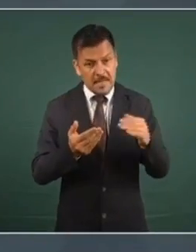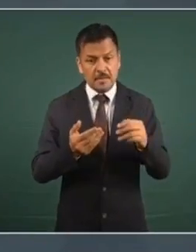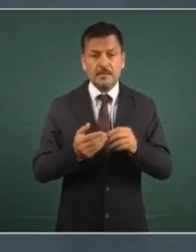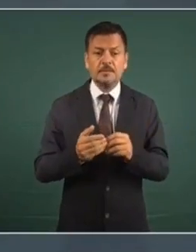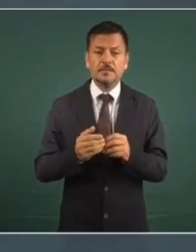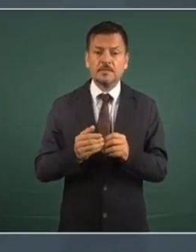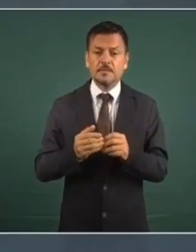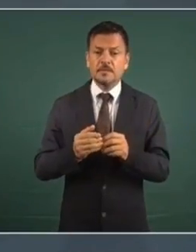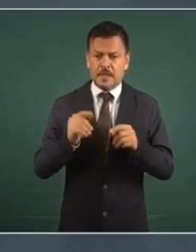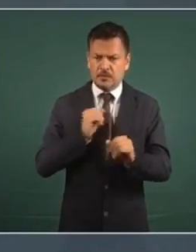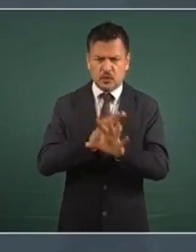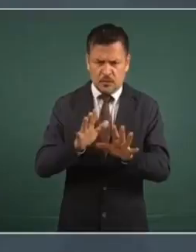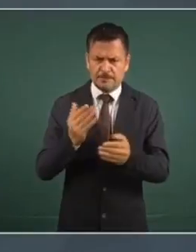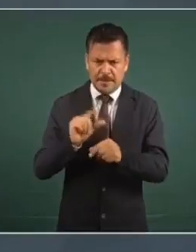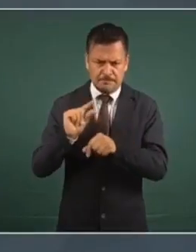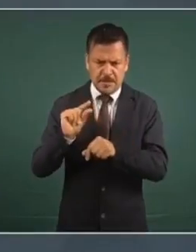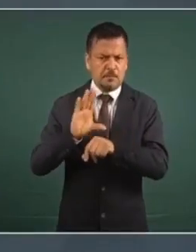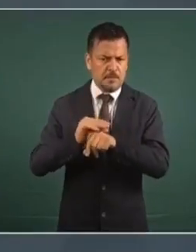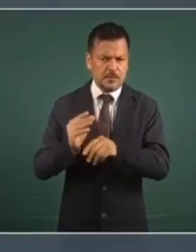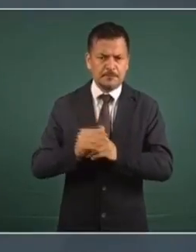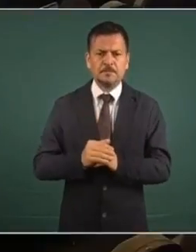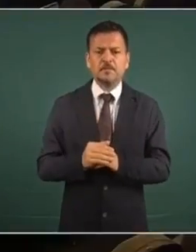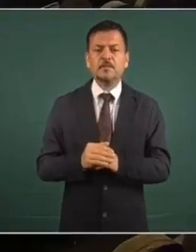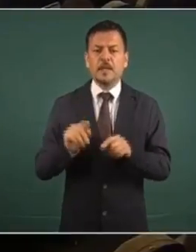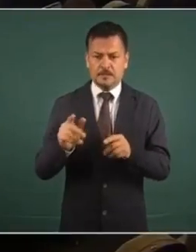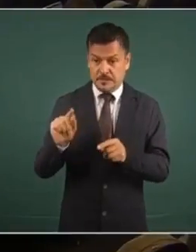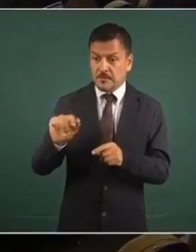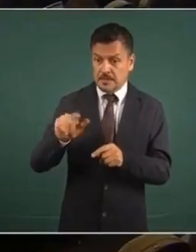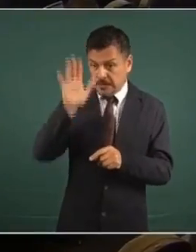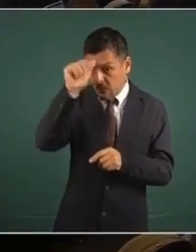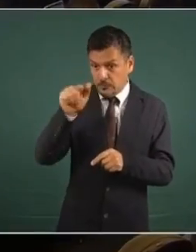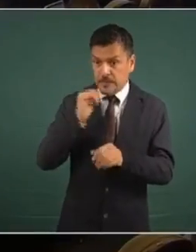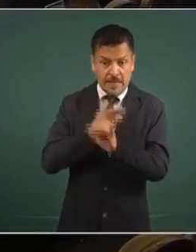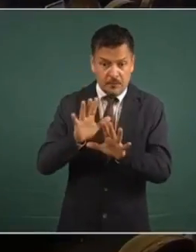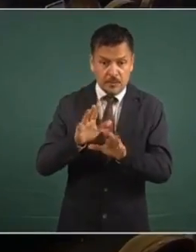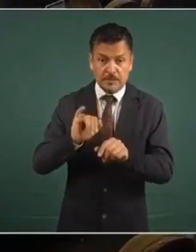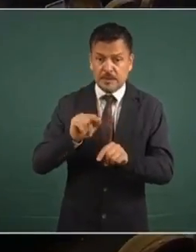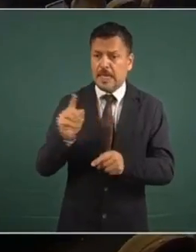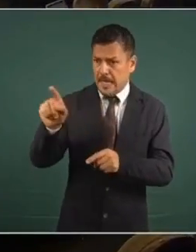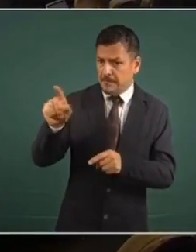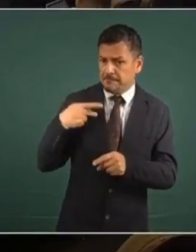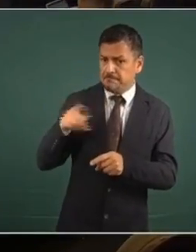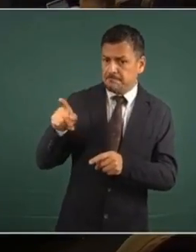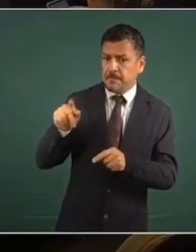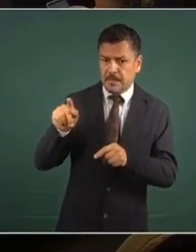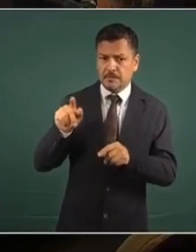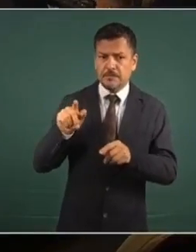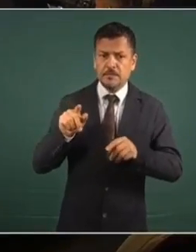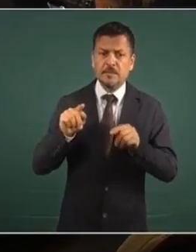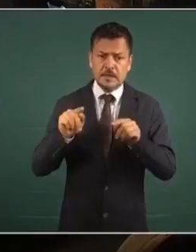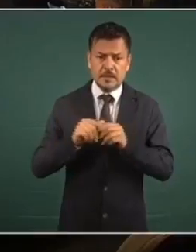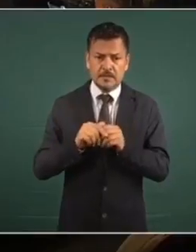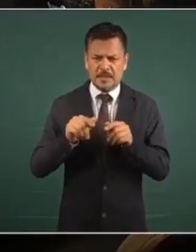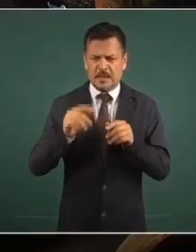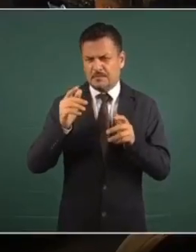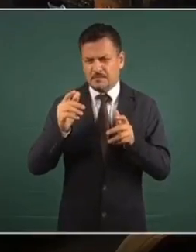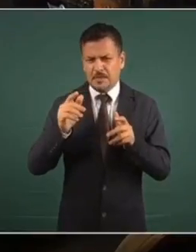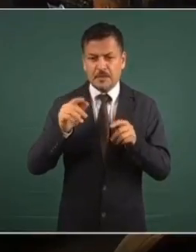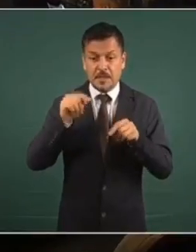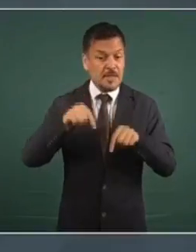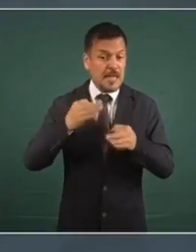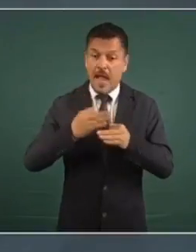que nos informe, si les parece. Si te parece, él está recluido,